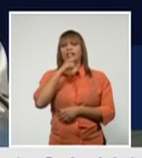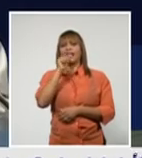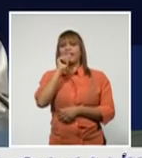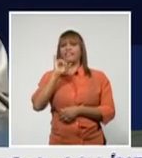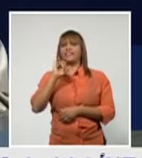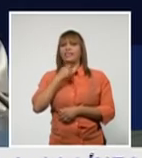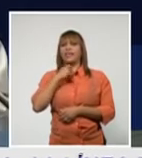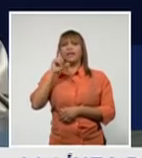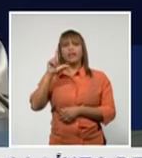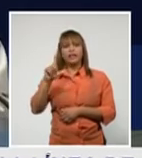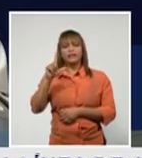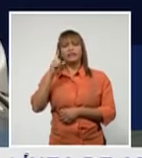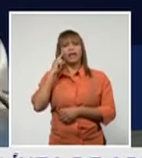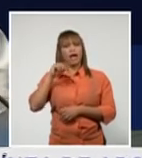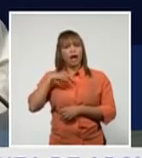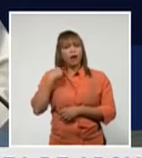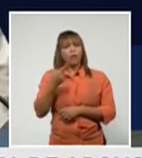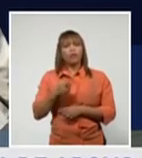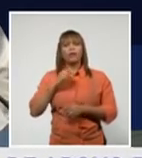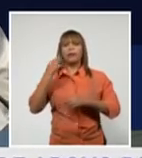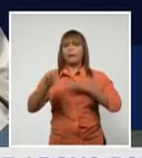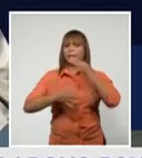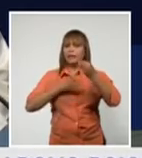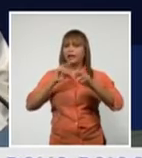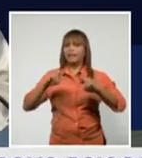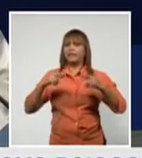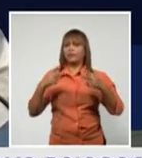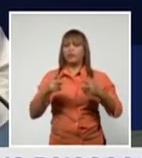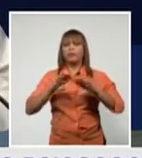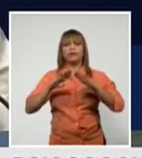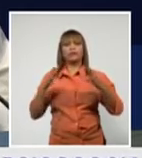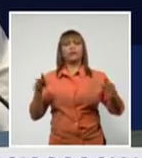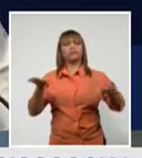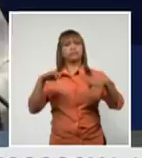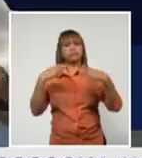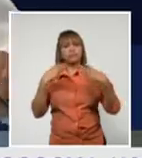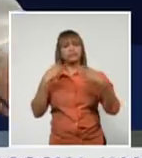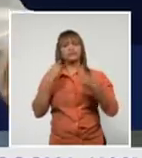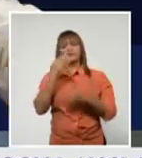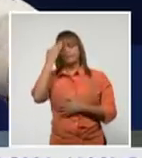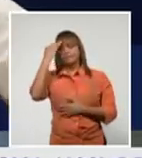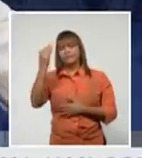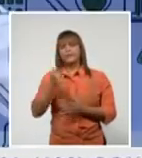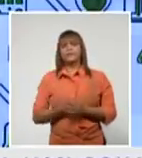precisiones, y a todas las personas que escuchan nuestra información diariamente. Muchas gracias. El